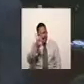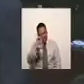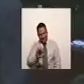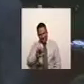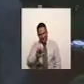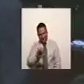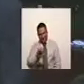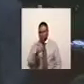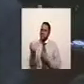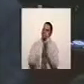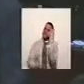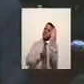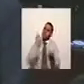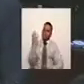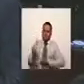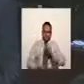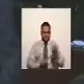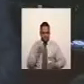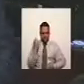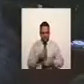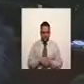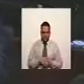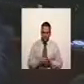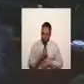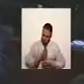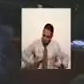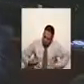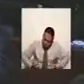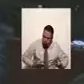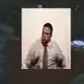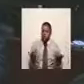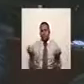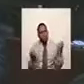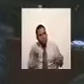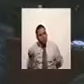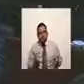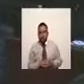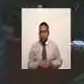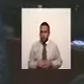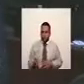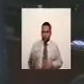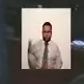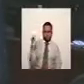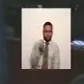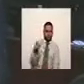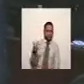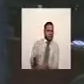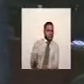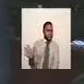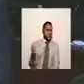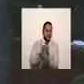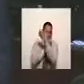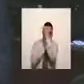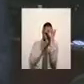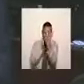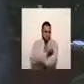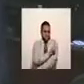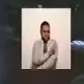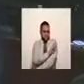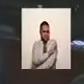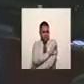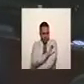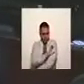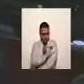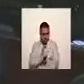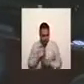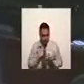los comerciantes han identificado tiempo atrás a los integrantes de la FARC. Ahora los comerciantes no